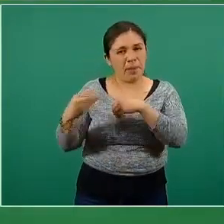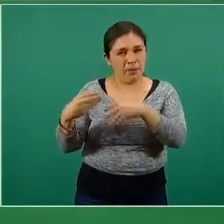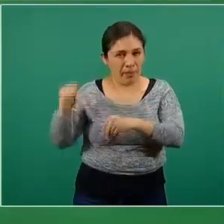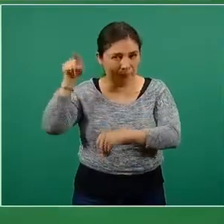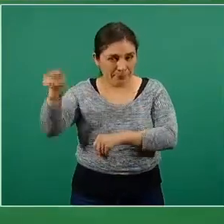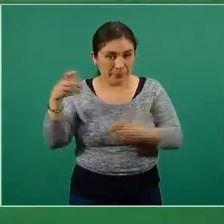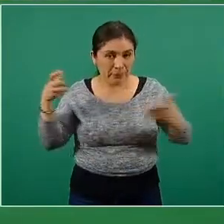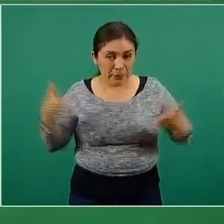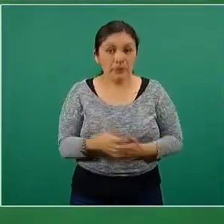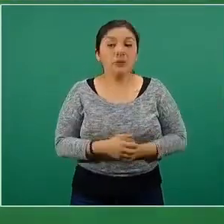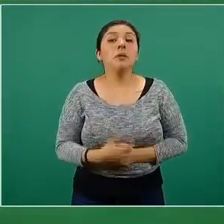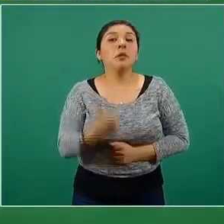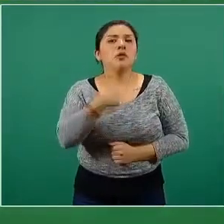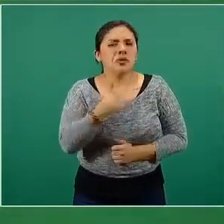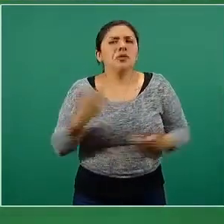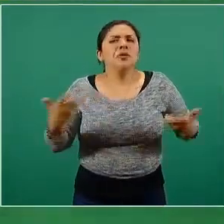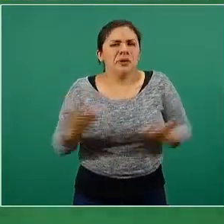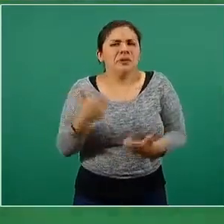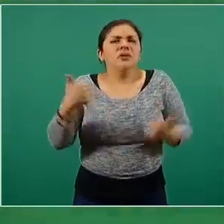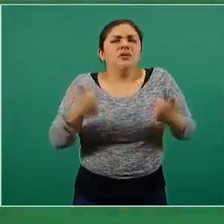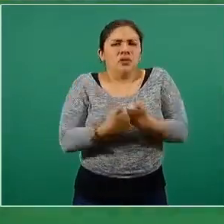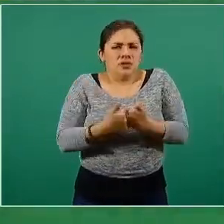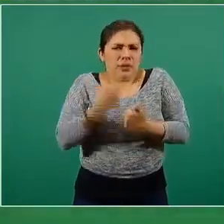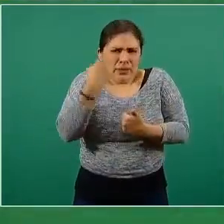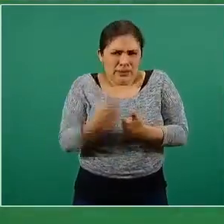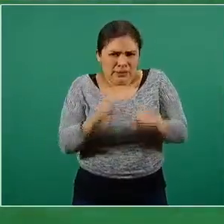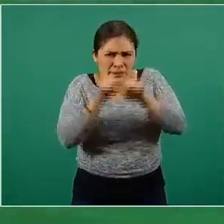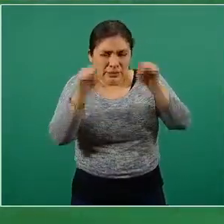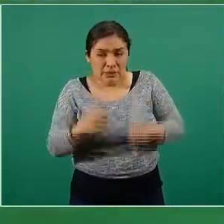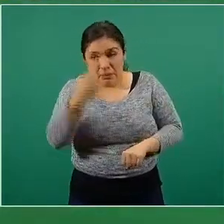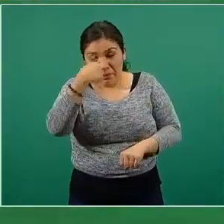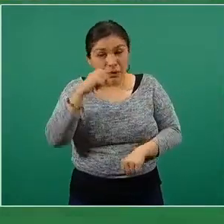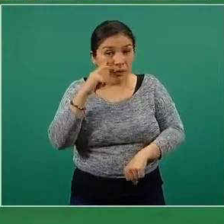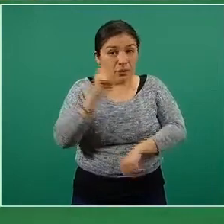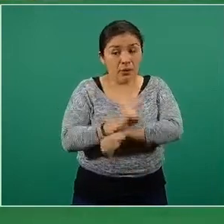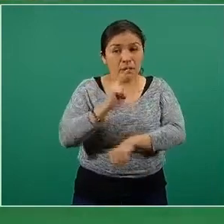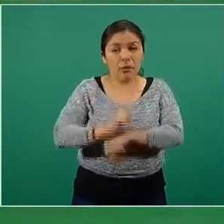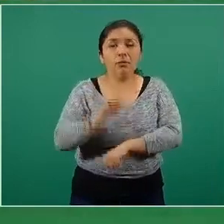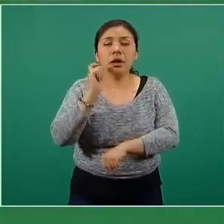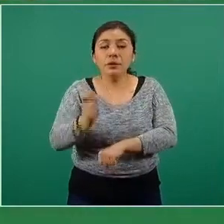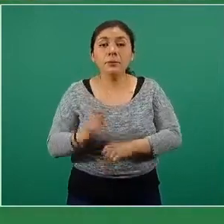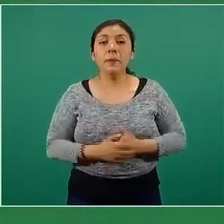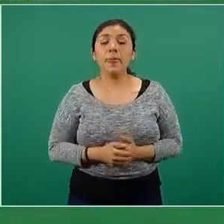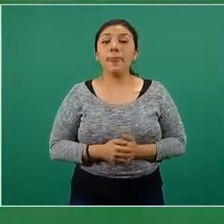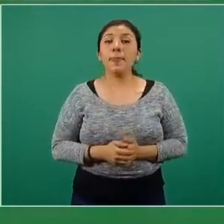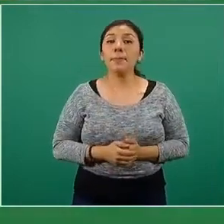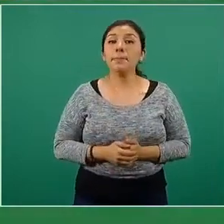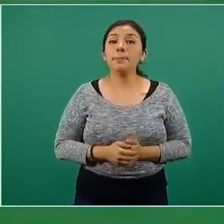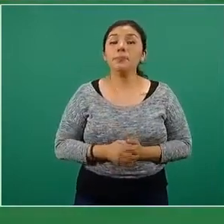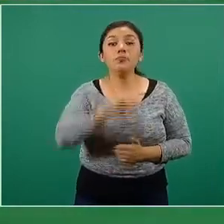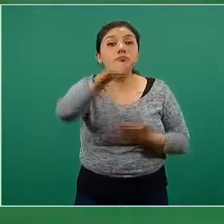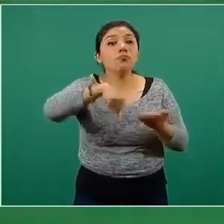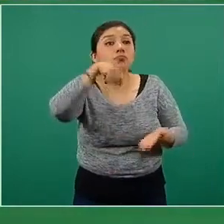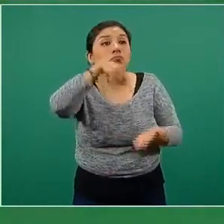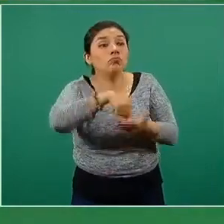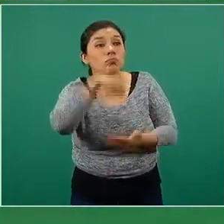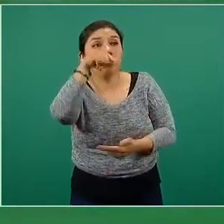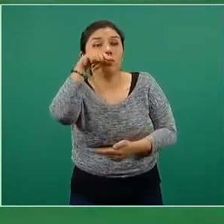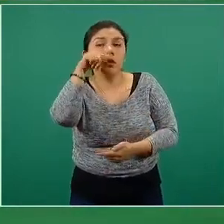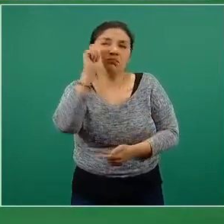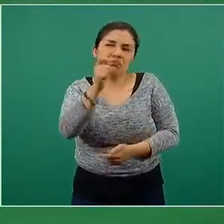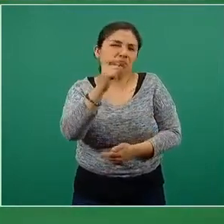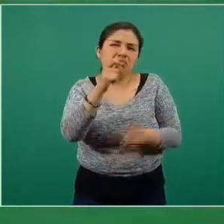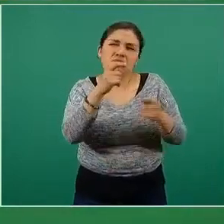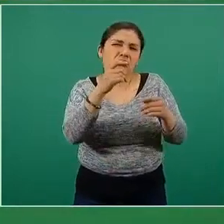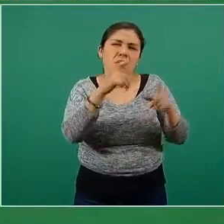Transmisibles. Lo que nosotros hacemos mediante este sistema es activar a todas las unidades de nuestro país.